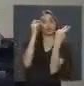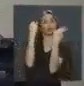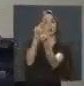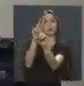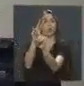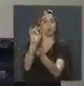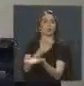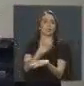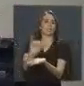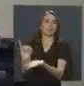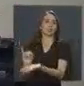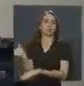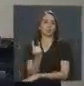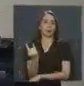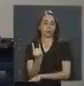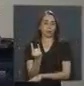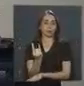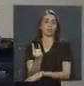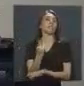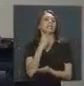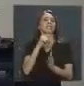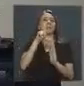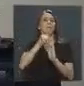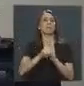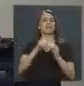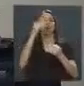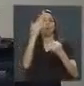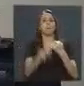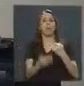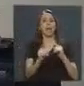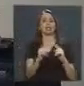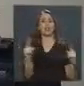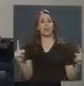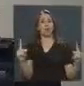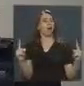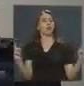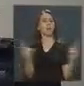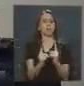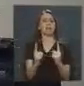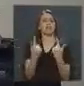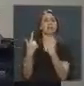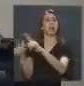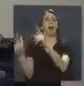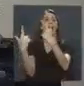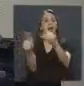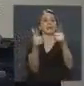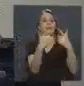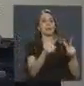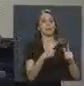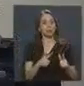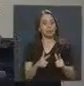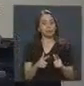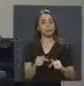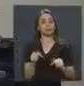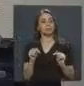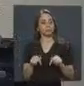instituciones y la voluntad para rebajar los plazos de acreditación propuestos inicialmente, entre otras materias.